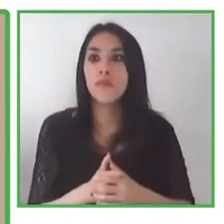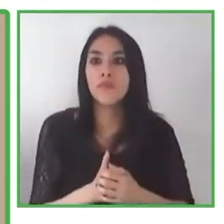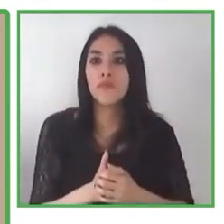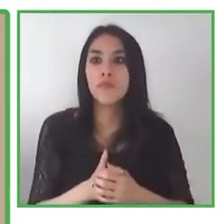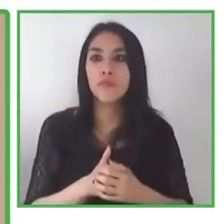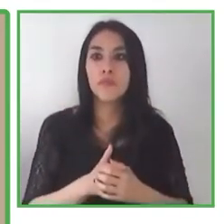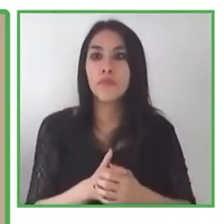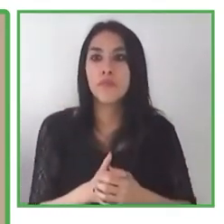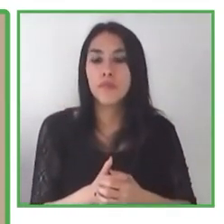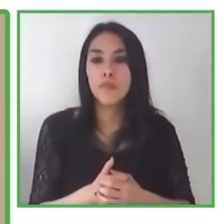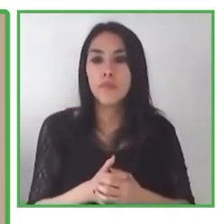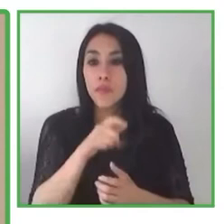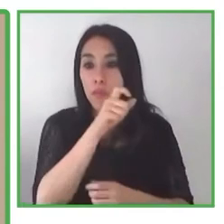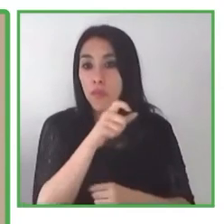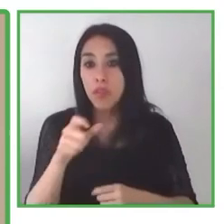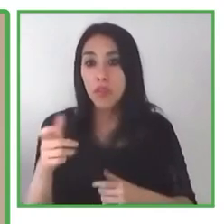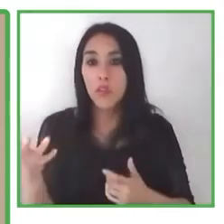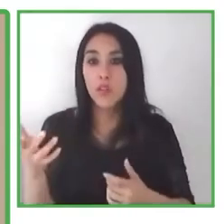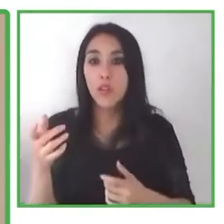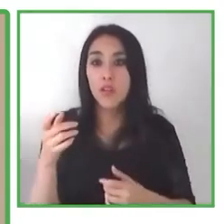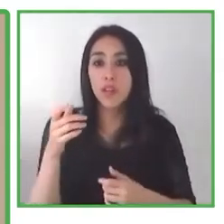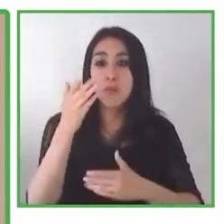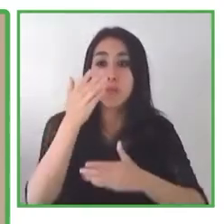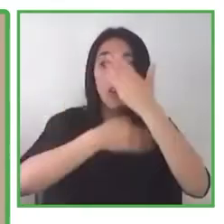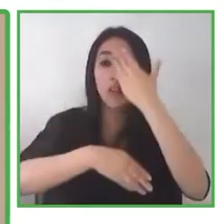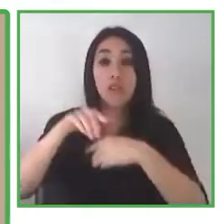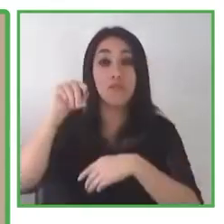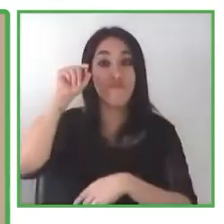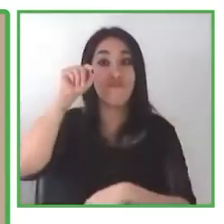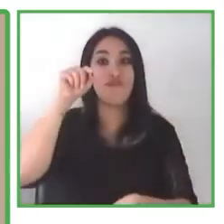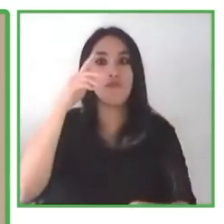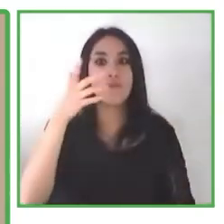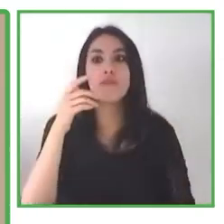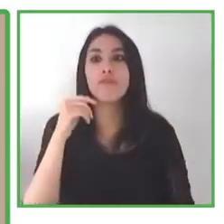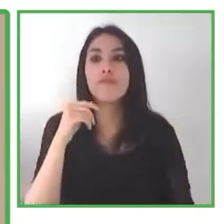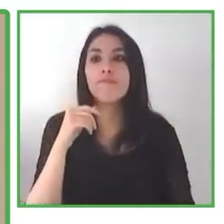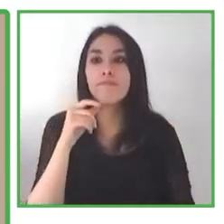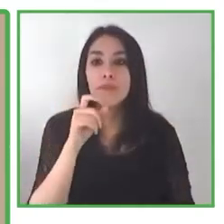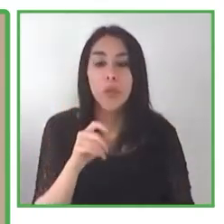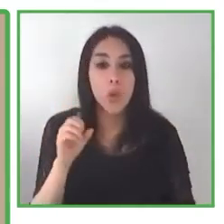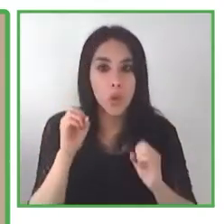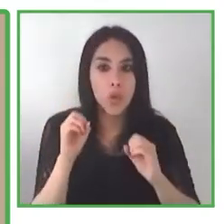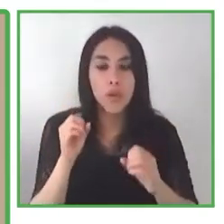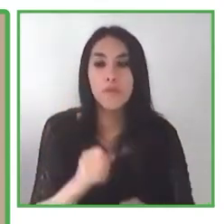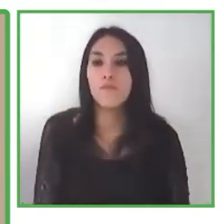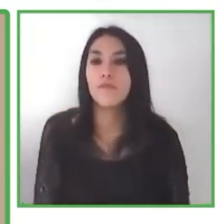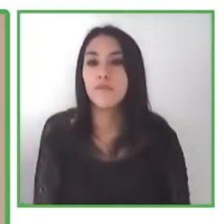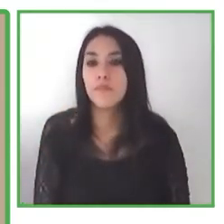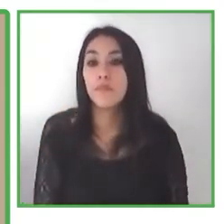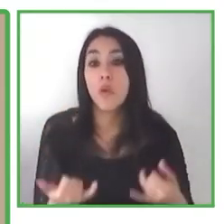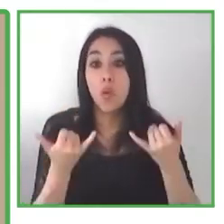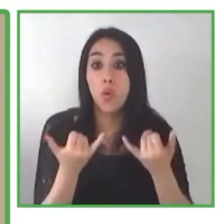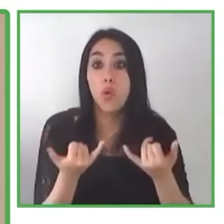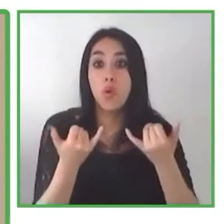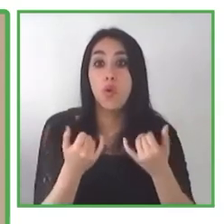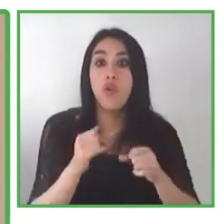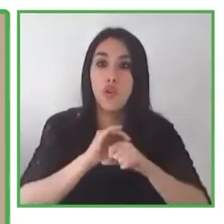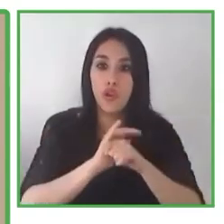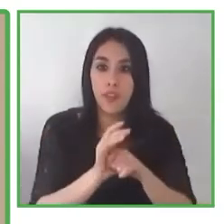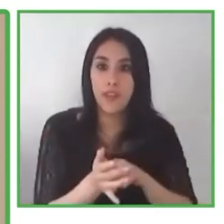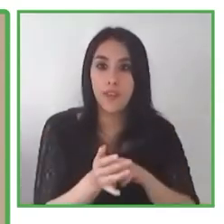personas con sin discapacidad no enfrentan. Y ahora con el COVID y con los diferentes